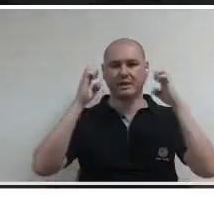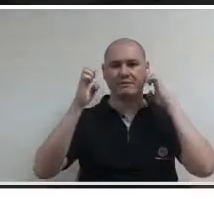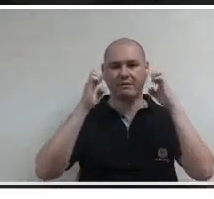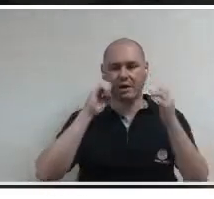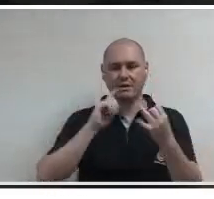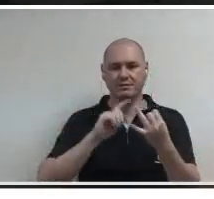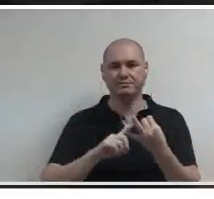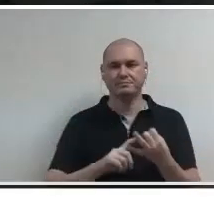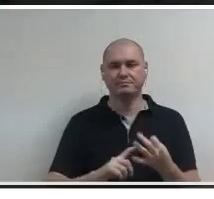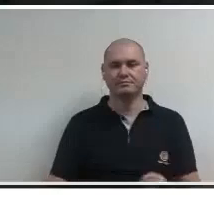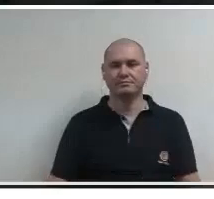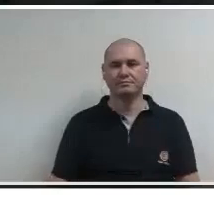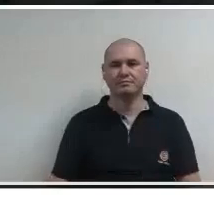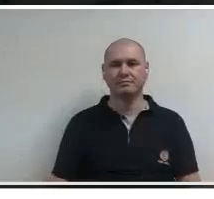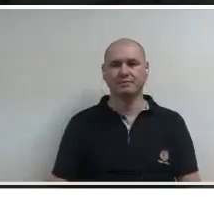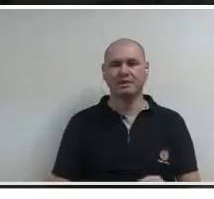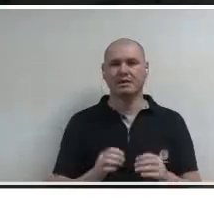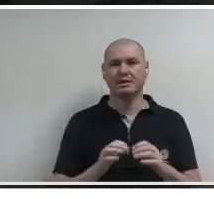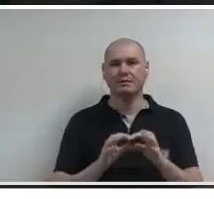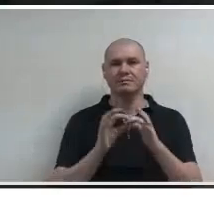abogada, notaria,